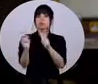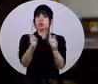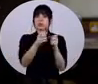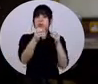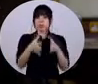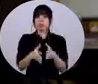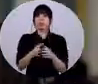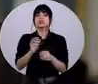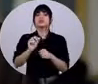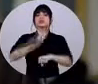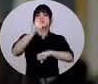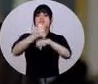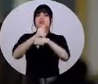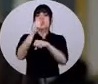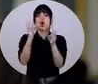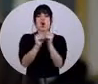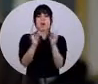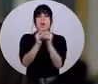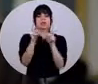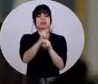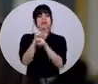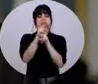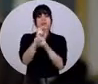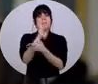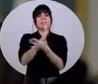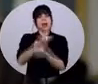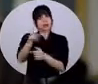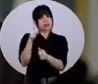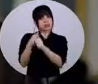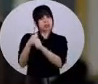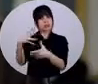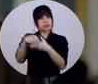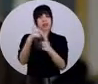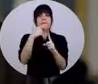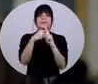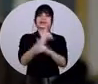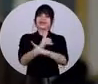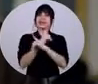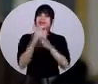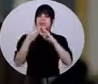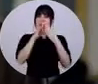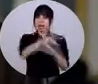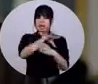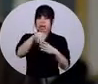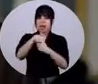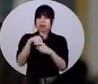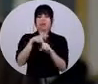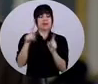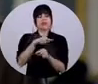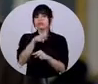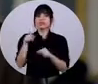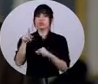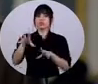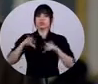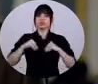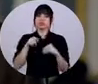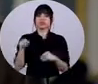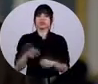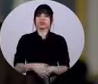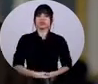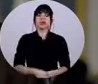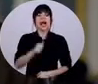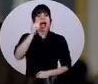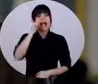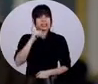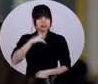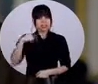del MEP y propusimos a los gremios conformar una comisión verificadora integrada por ellos mismos y la Defensoría de